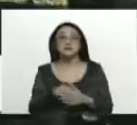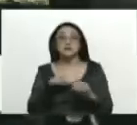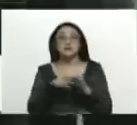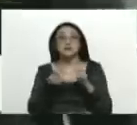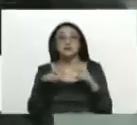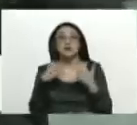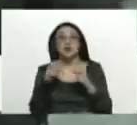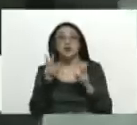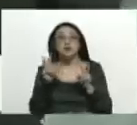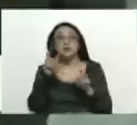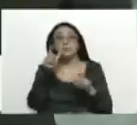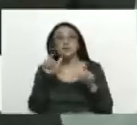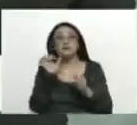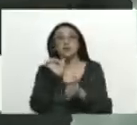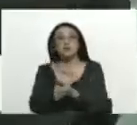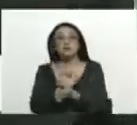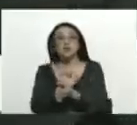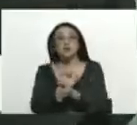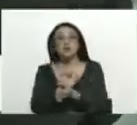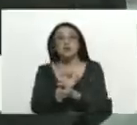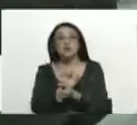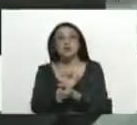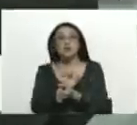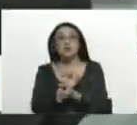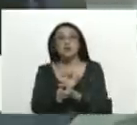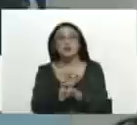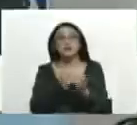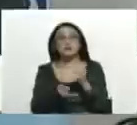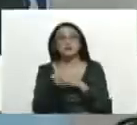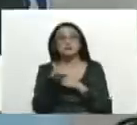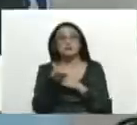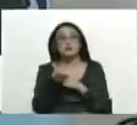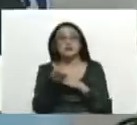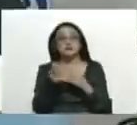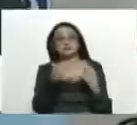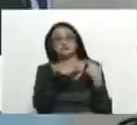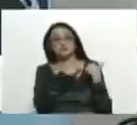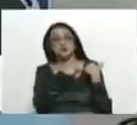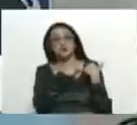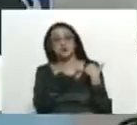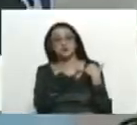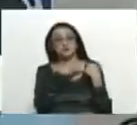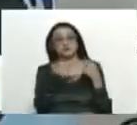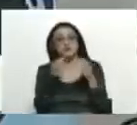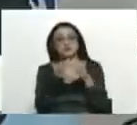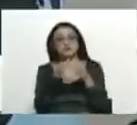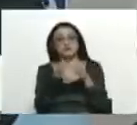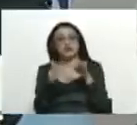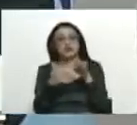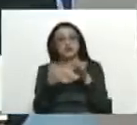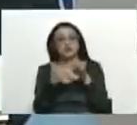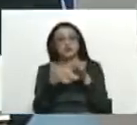de los nuevos detenidos presentados ante el órgano competente culminó a las seis de